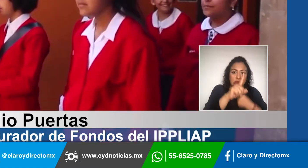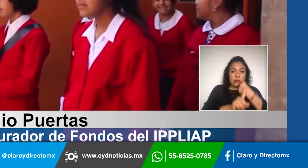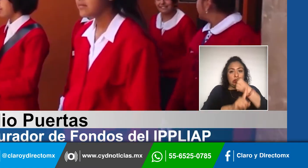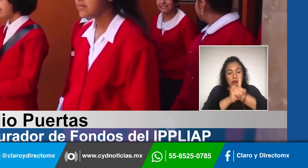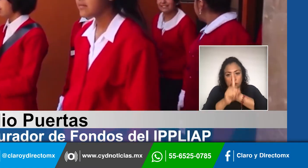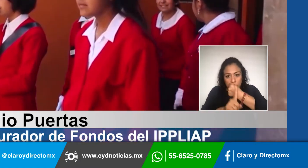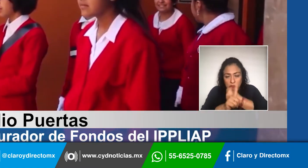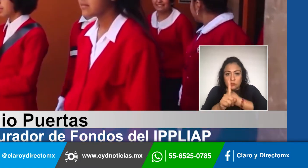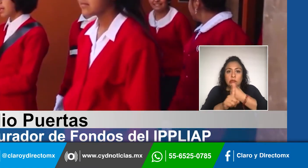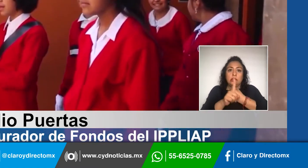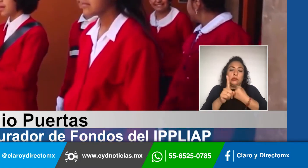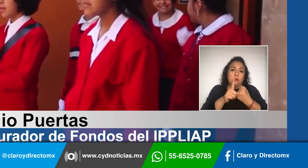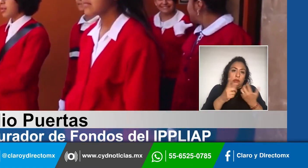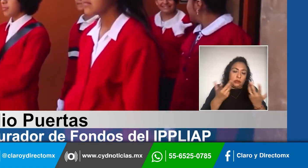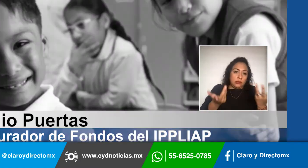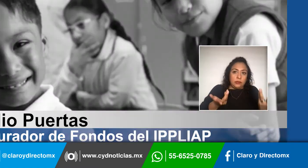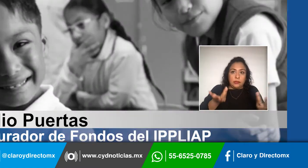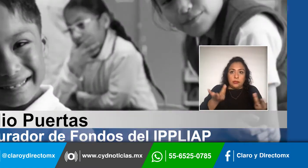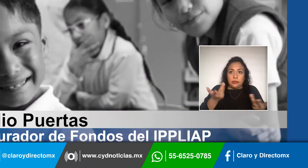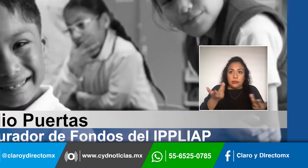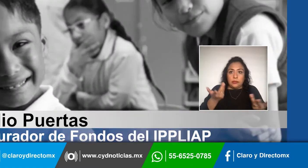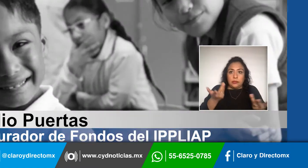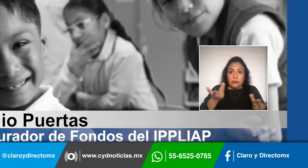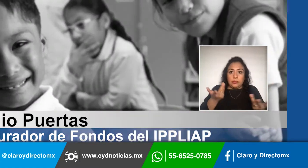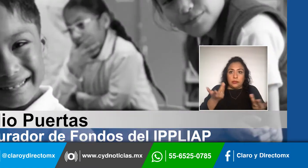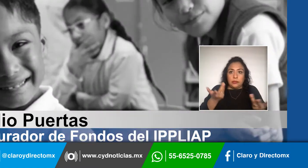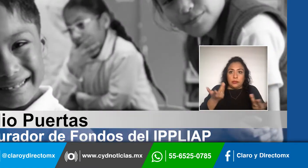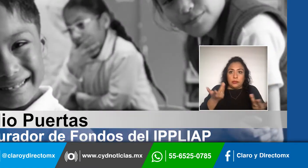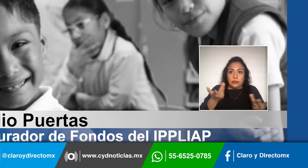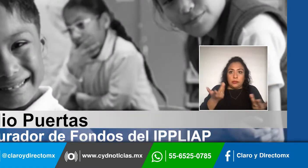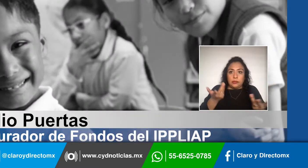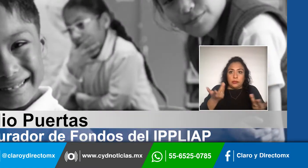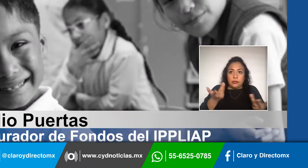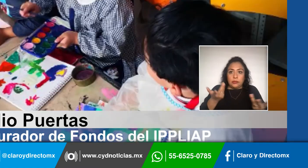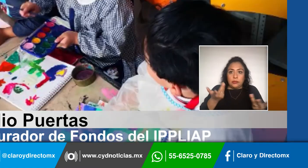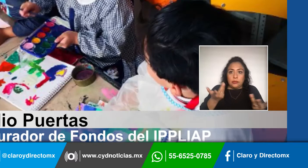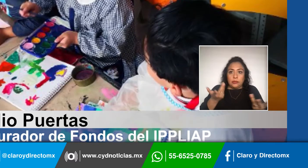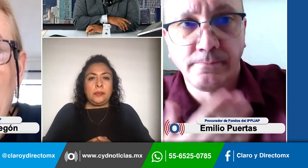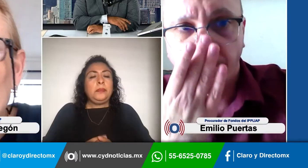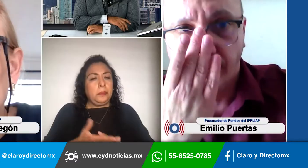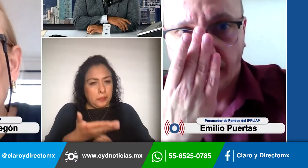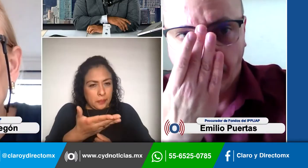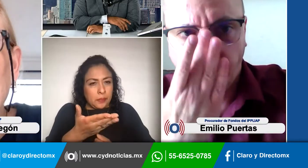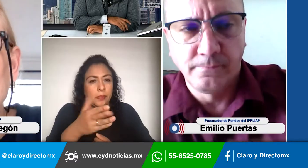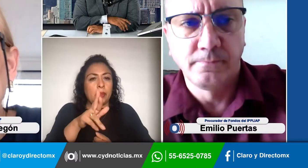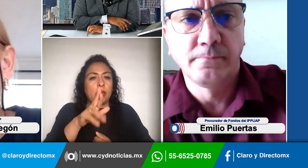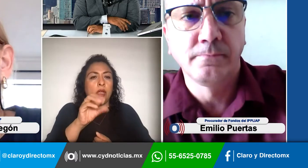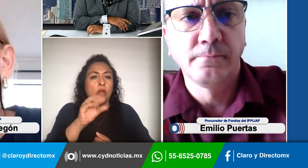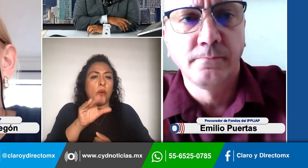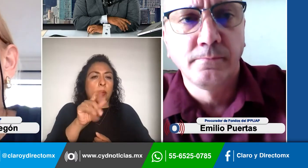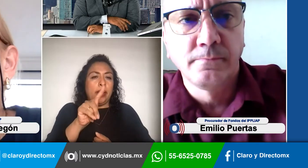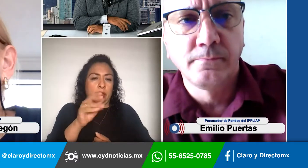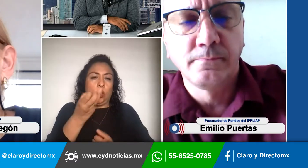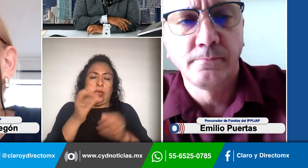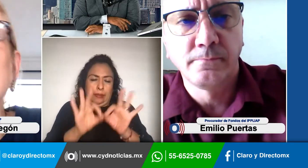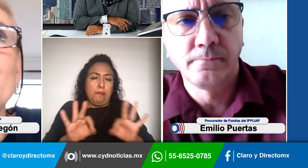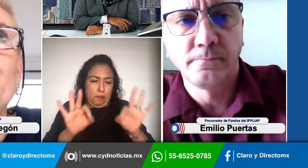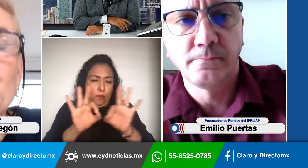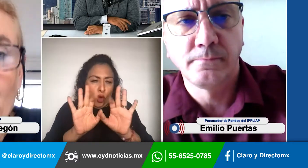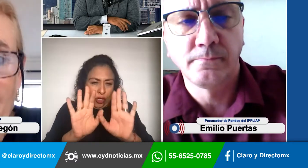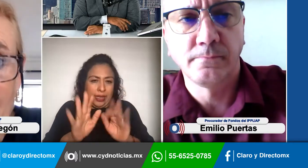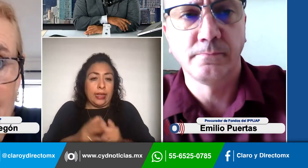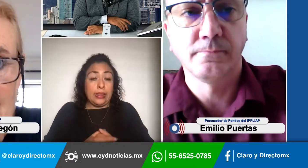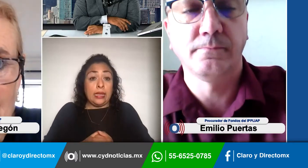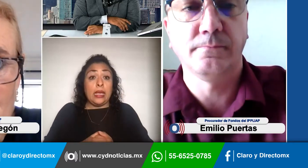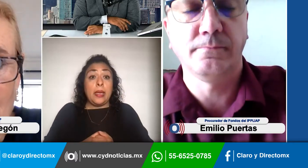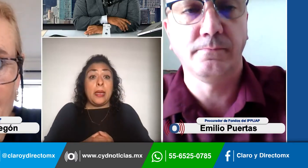que nos sigamos recibiendo los apoyos que recibíamos normalmente, ¿no? Algo importante y que es una ventana de